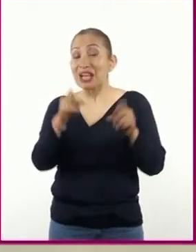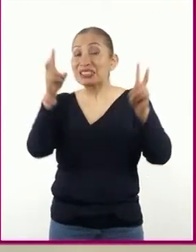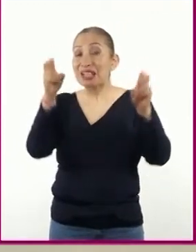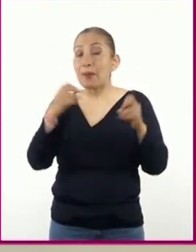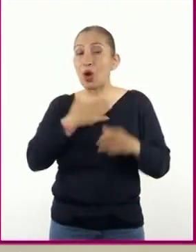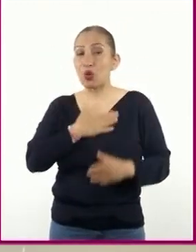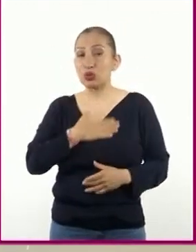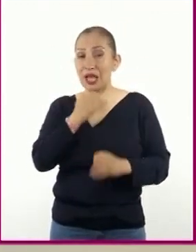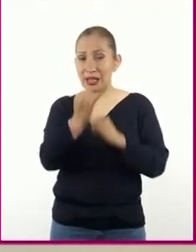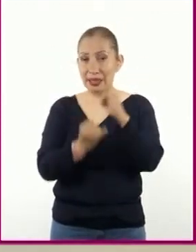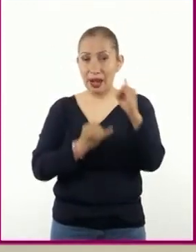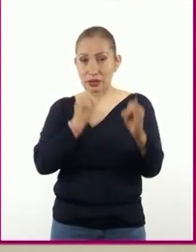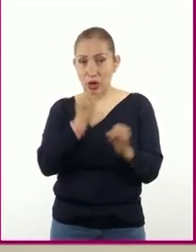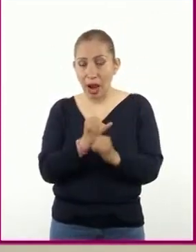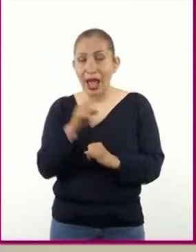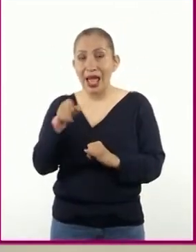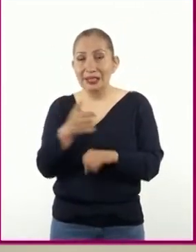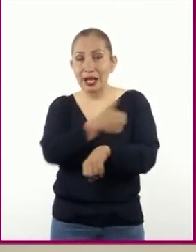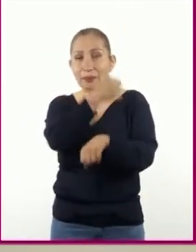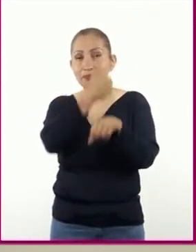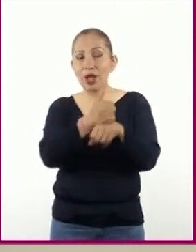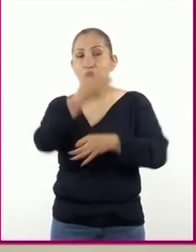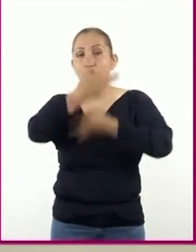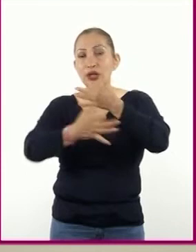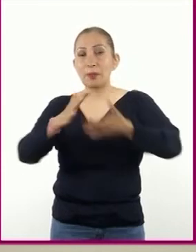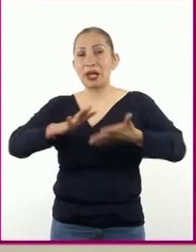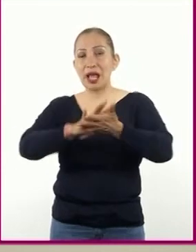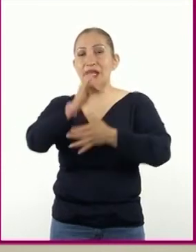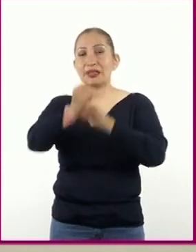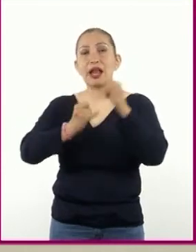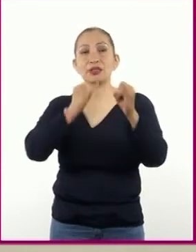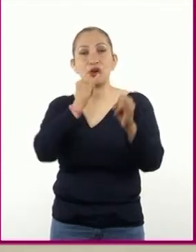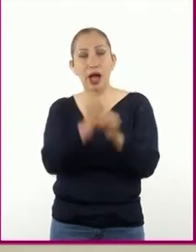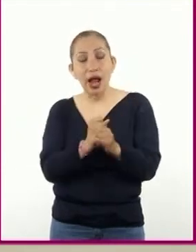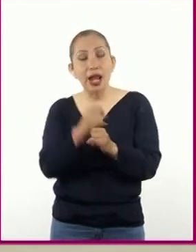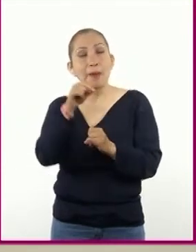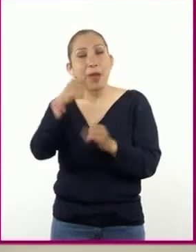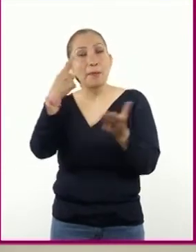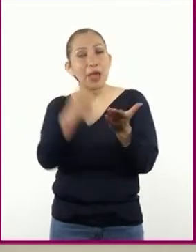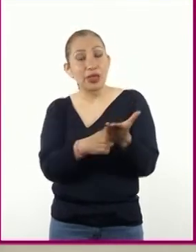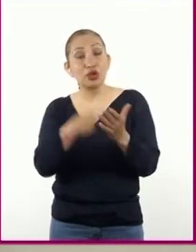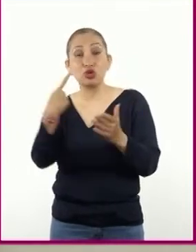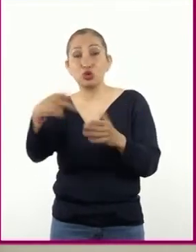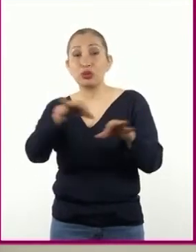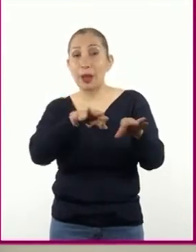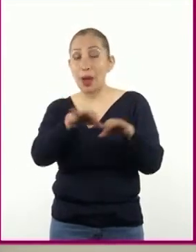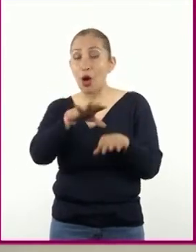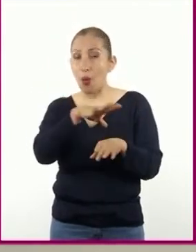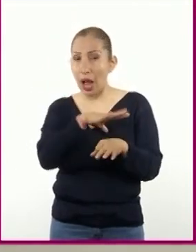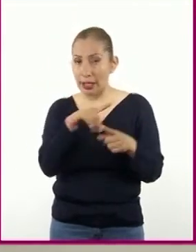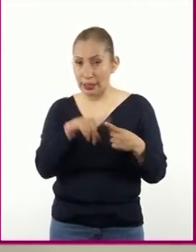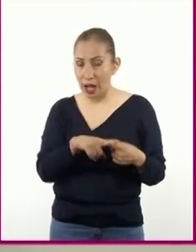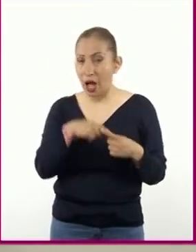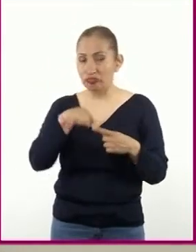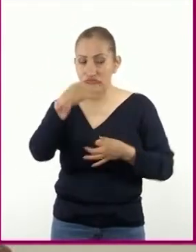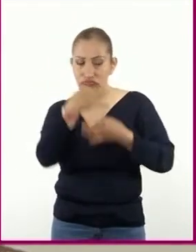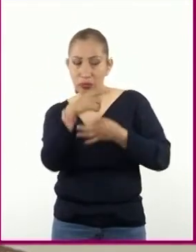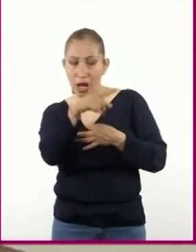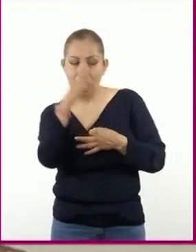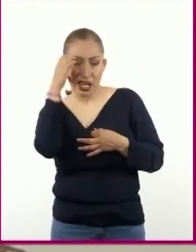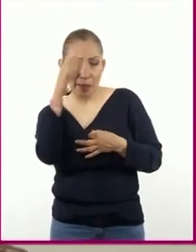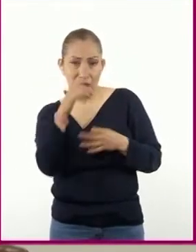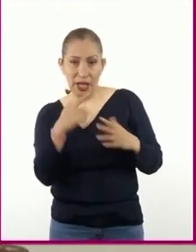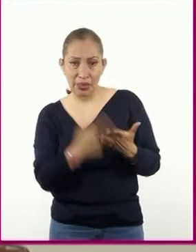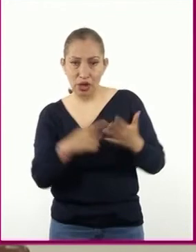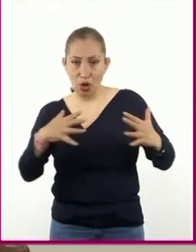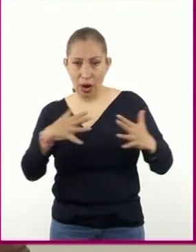de justicia internacional fue la creación de la Corte Penal Internacional. Dentro de sus funciones está juzgar los crímenes de